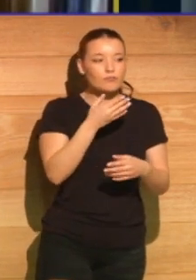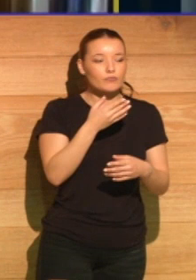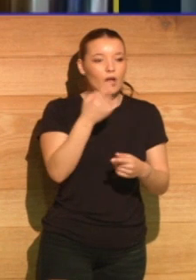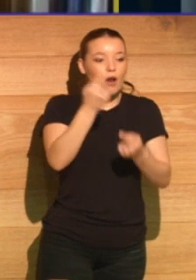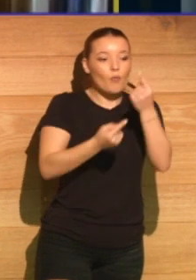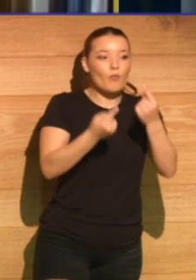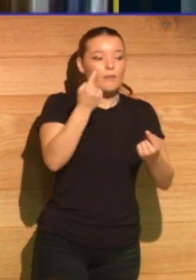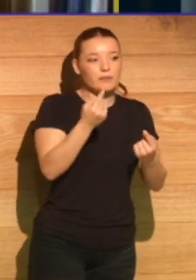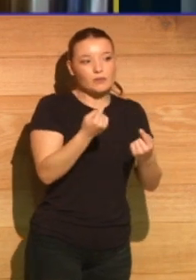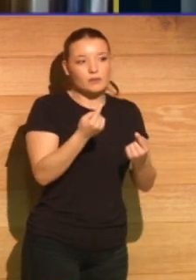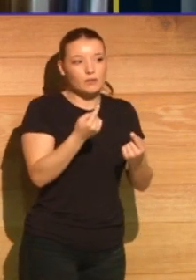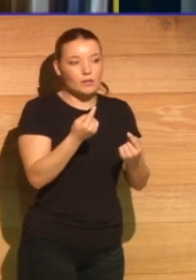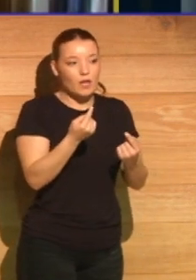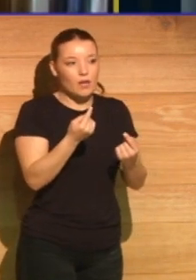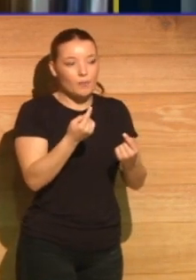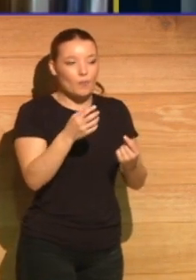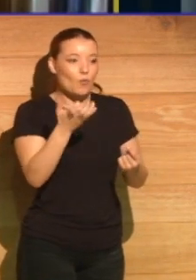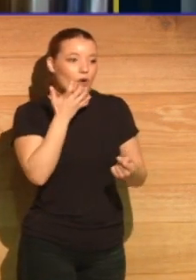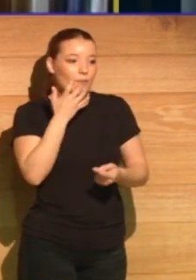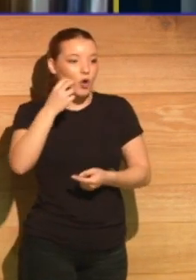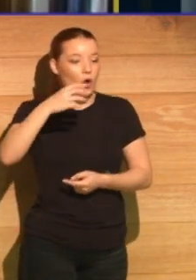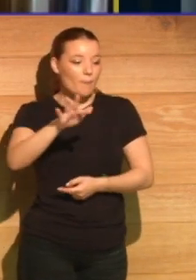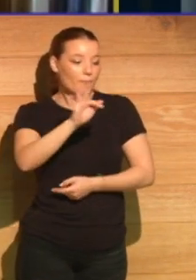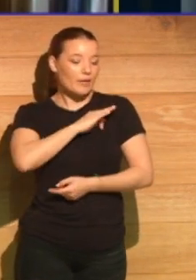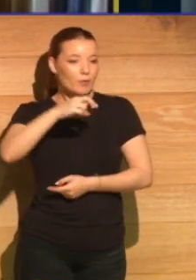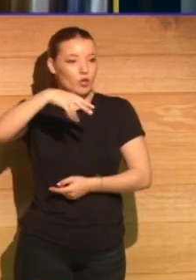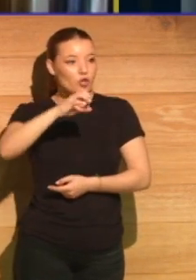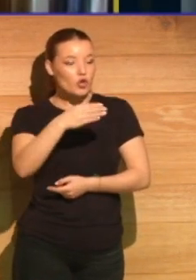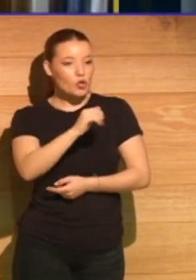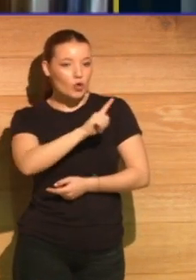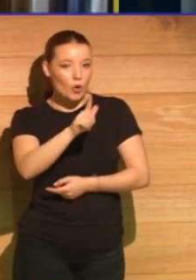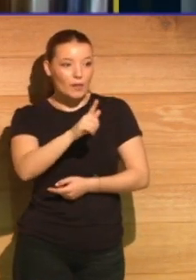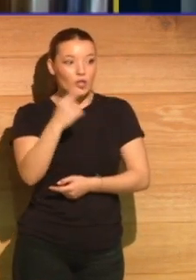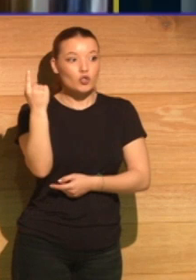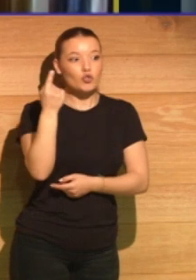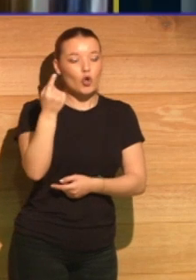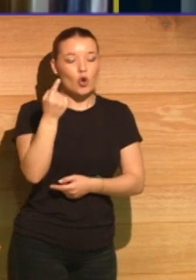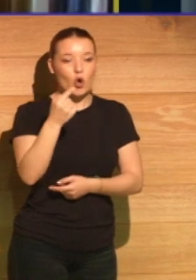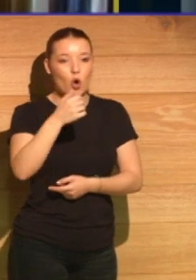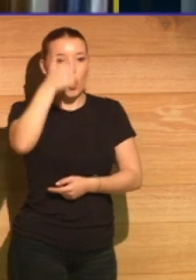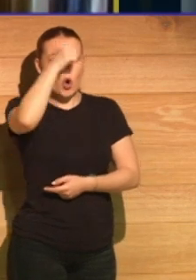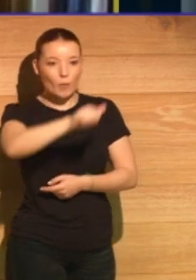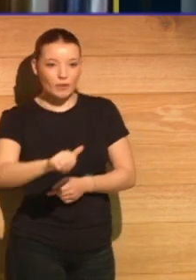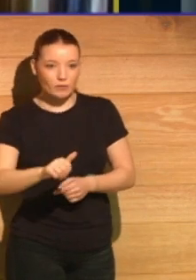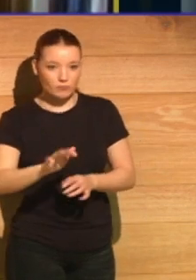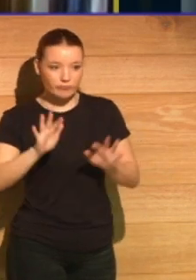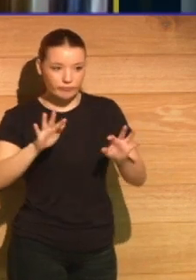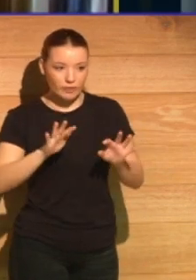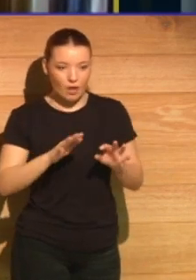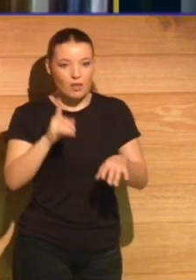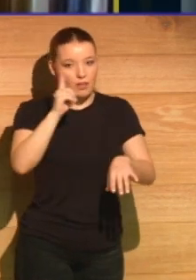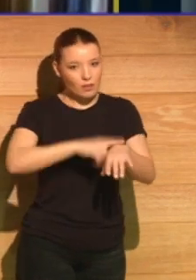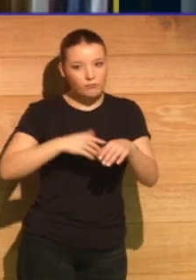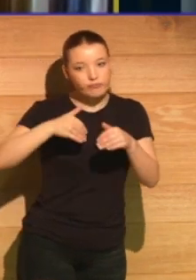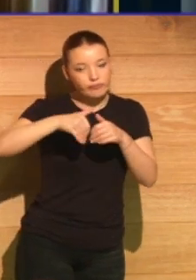los noveles, ¿no? Solo el hombre, bueno, con el tiempo, yo cuando estudiáramos el 30% en física, y